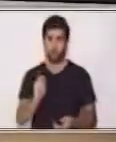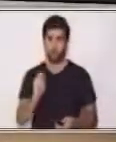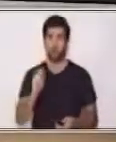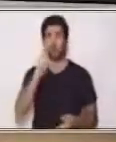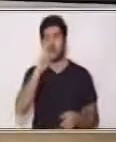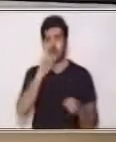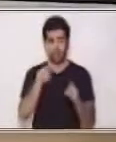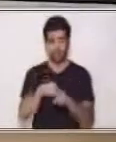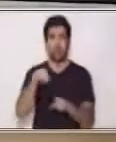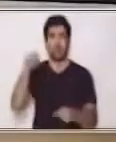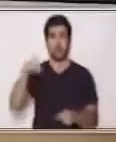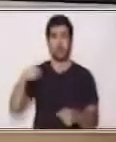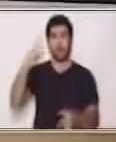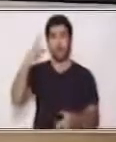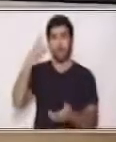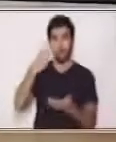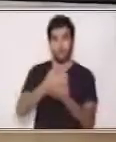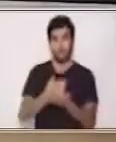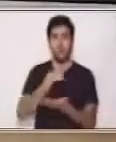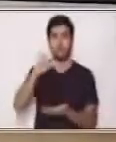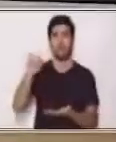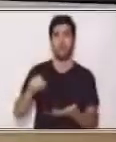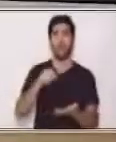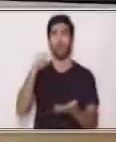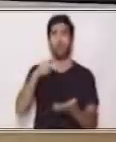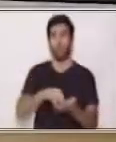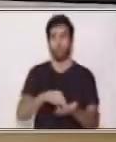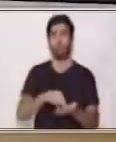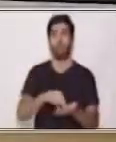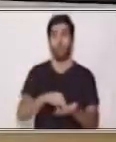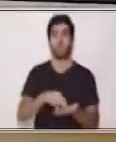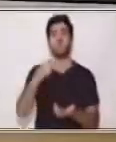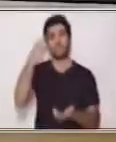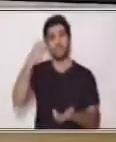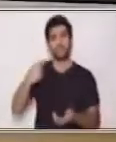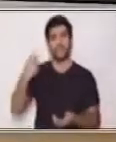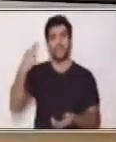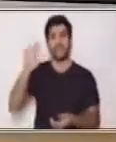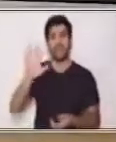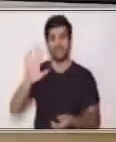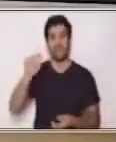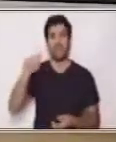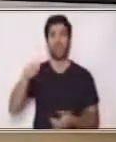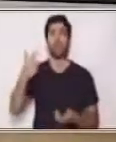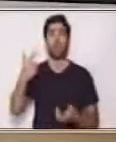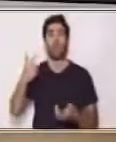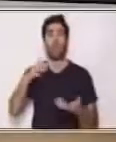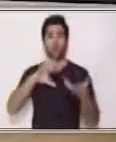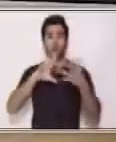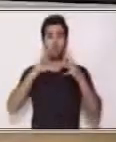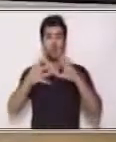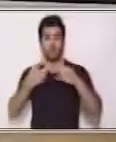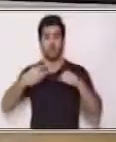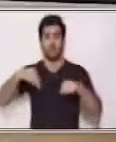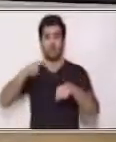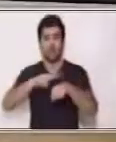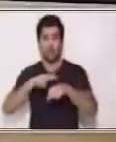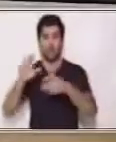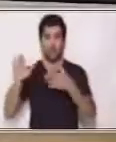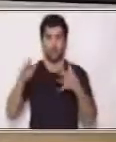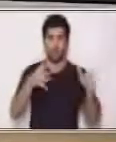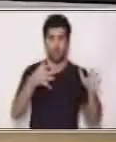en el mes de junio. El 5 de junio celebramos el Día del Medio Ambiente. Te